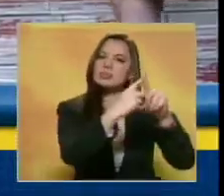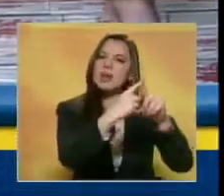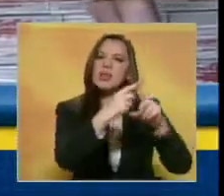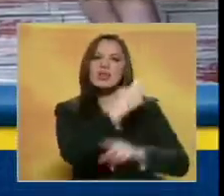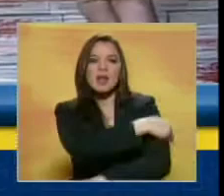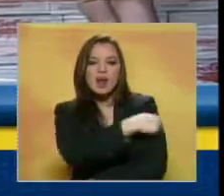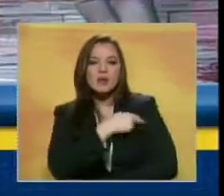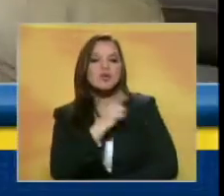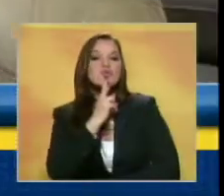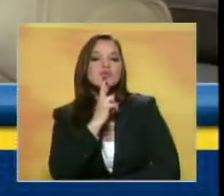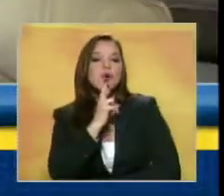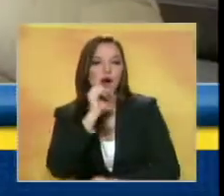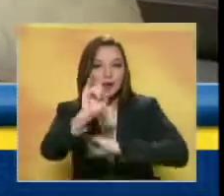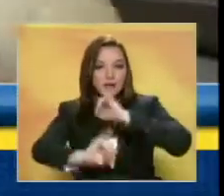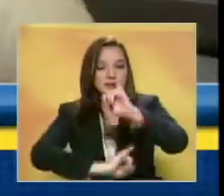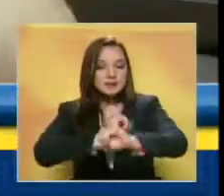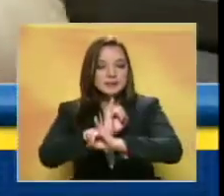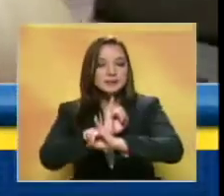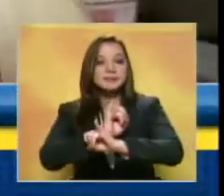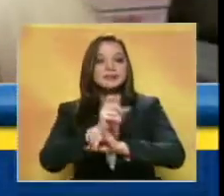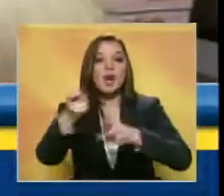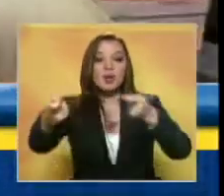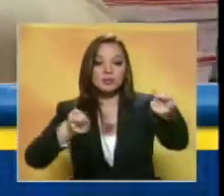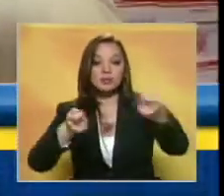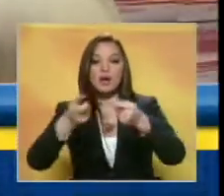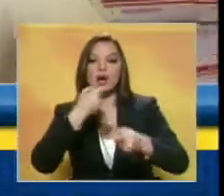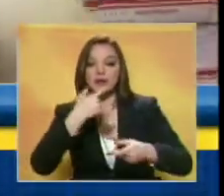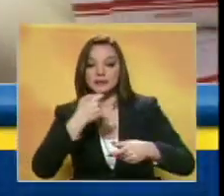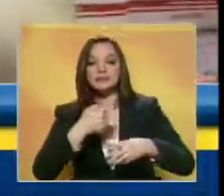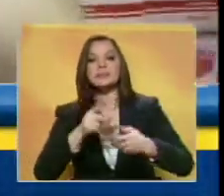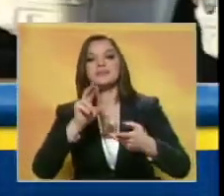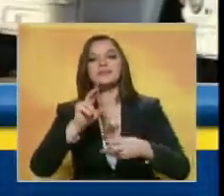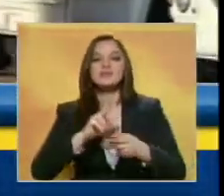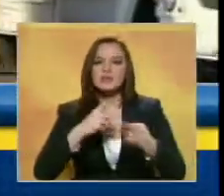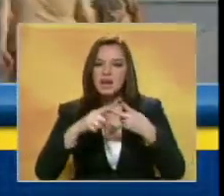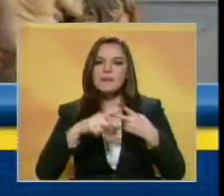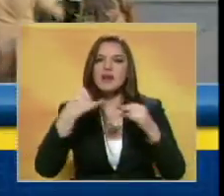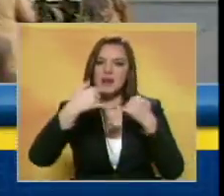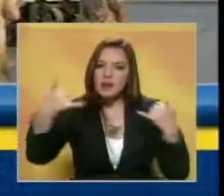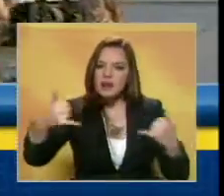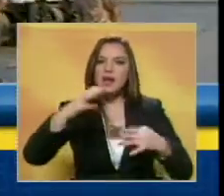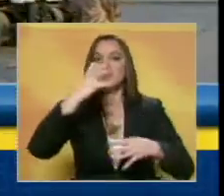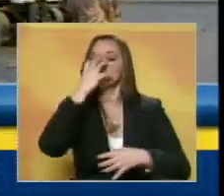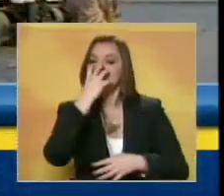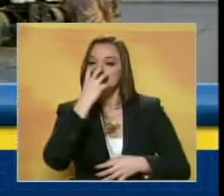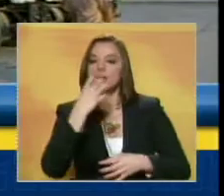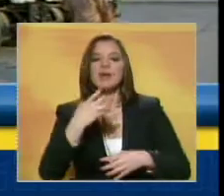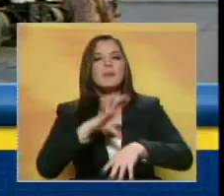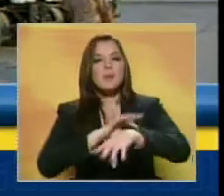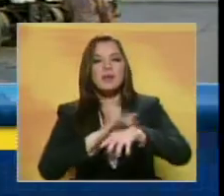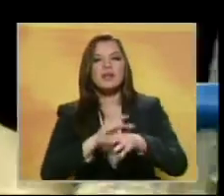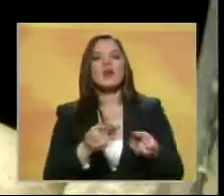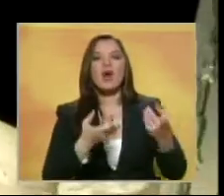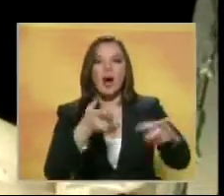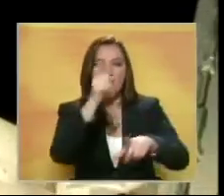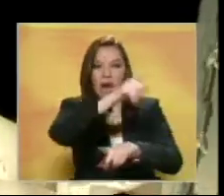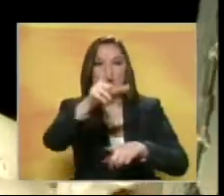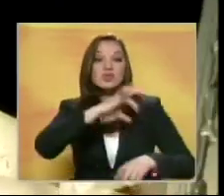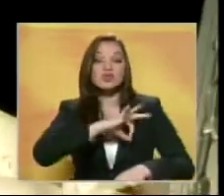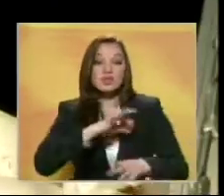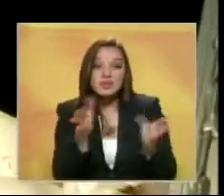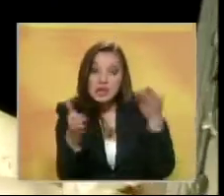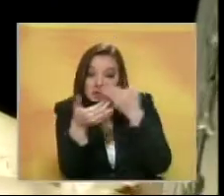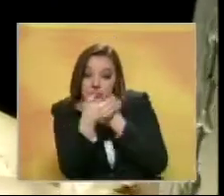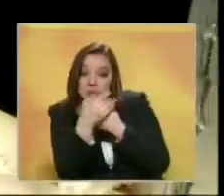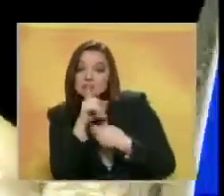Roja Internacional. La carga, que incluye toneladas de granos, generadores de electricidad y equipos médicos, serán llevados a civiles atrapados por los combates en la